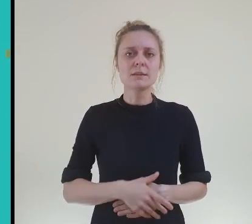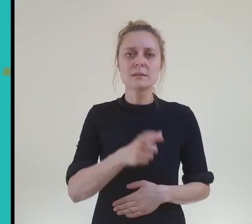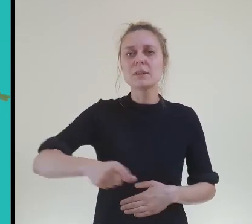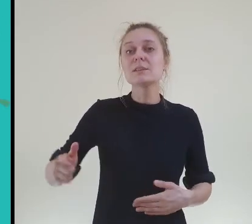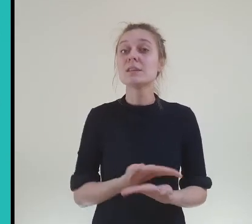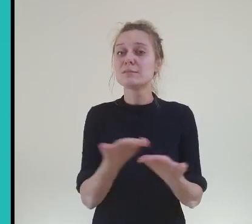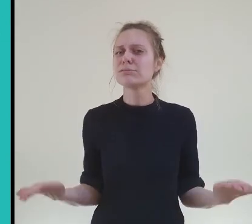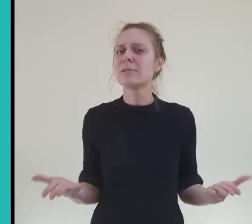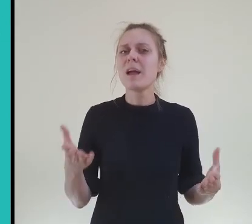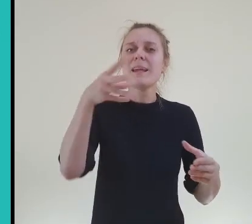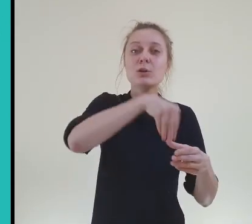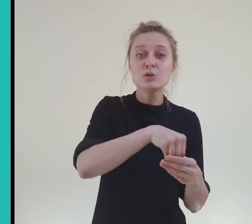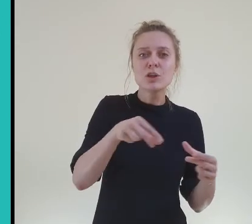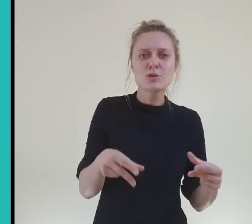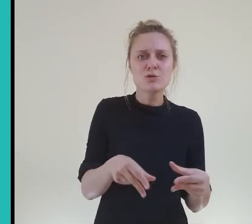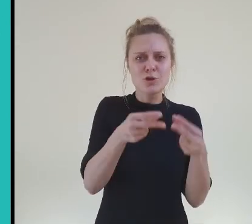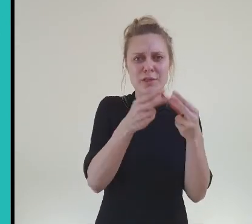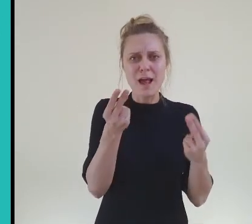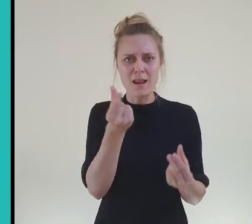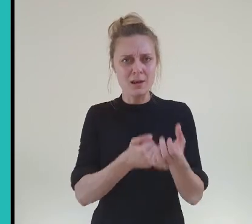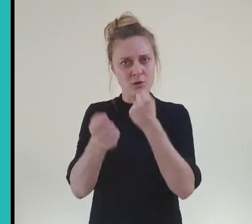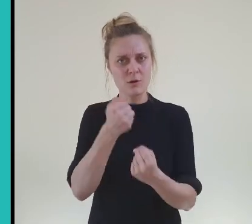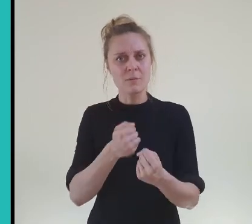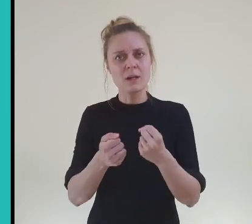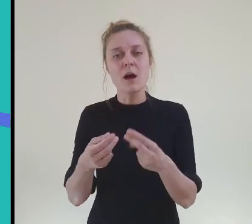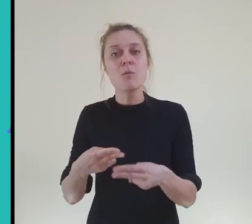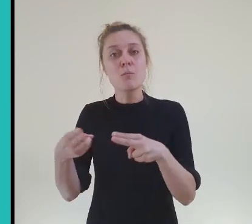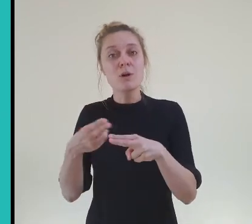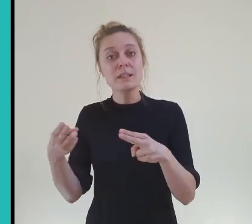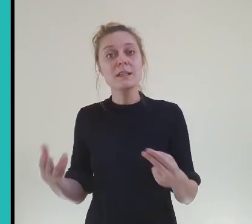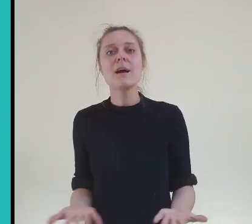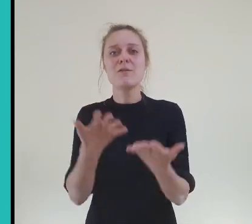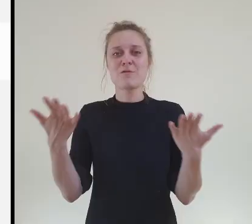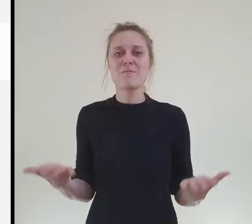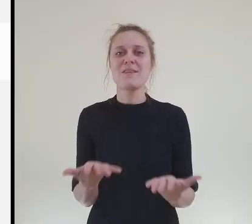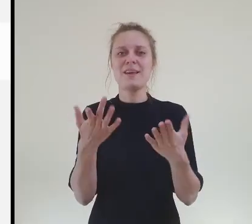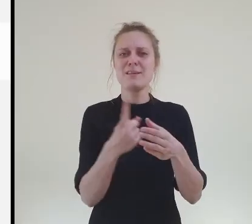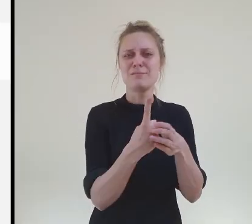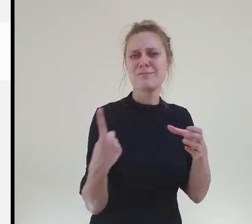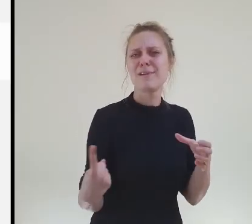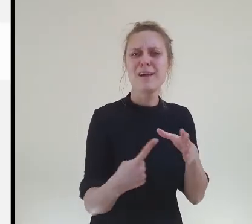económica y política de todas las personas sin discriminar a nadie.